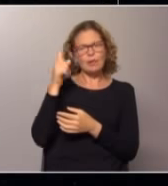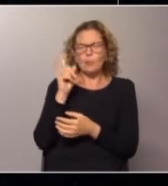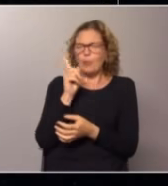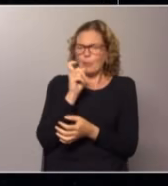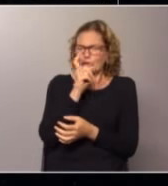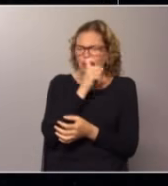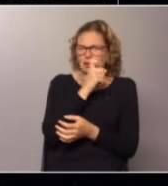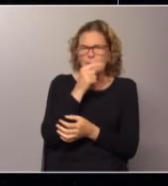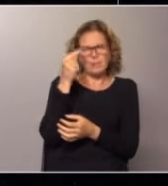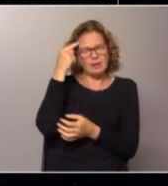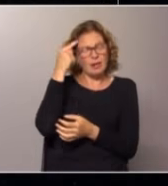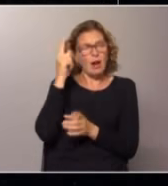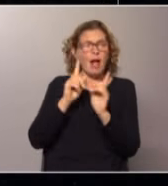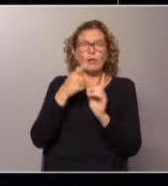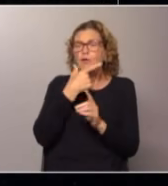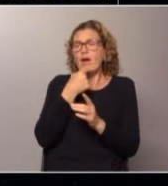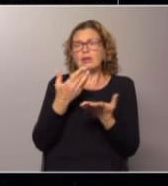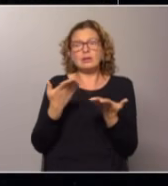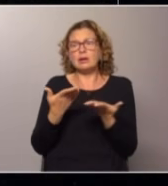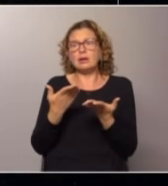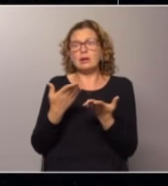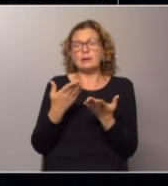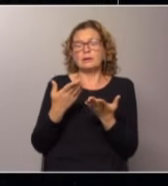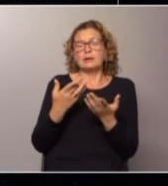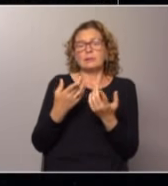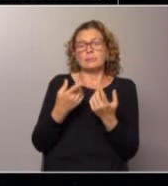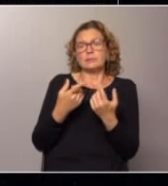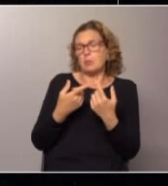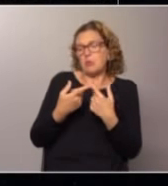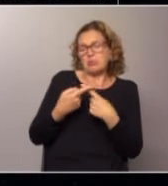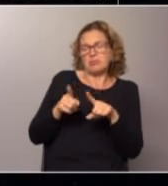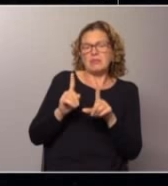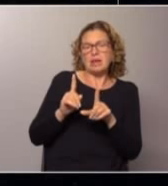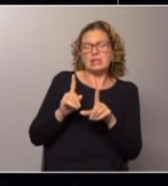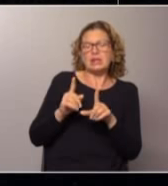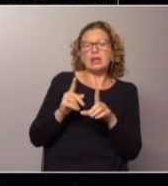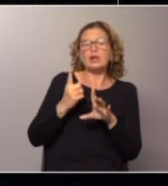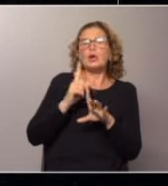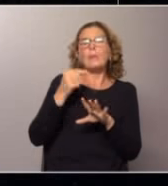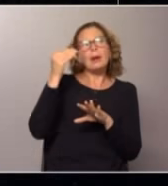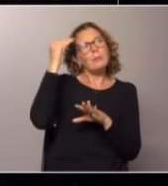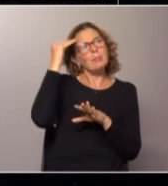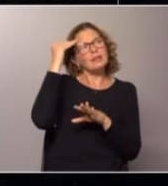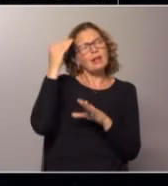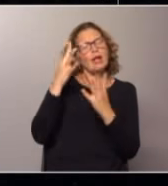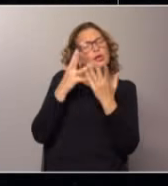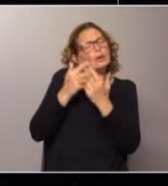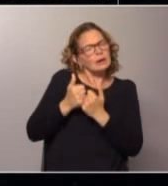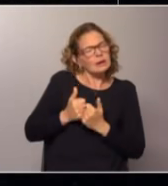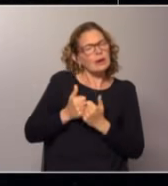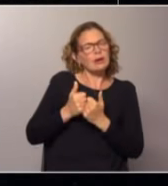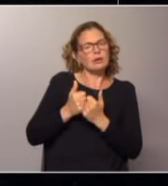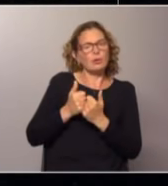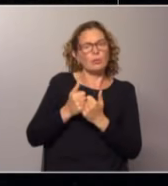sino más bien para pensar realidades simples causales un y factor ya les y no para y organizar un